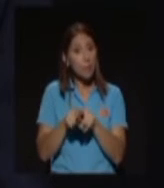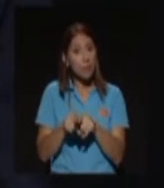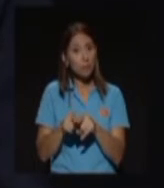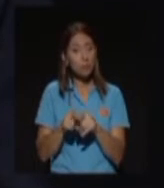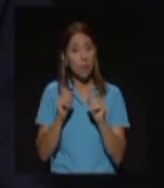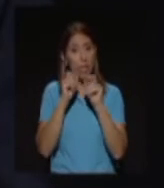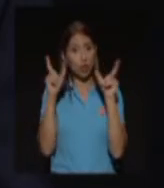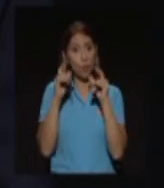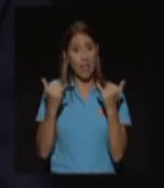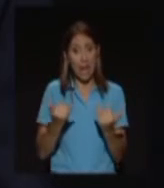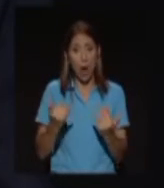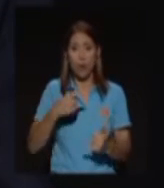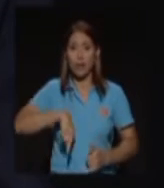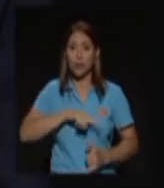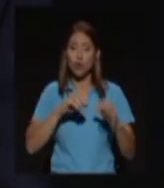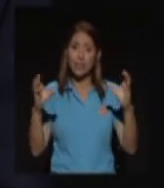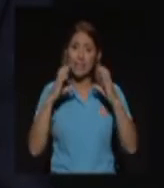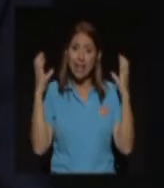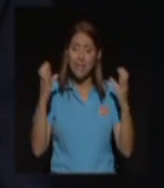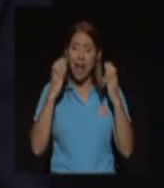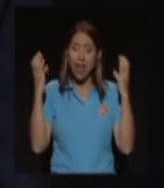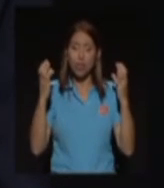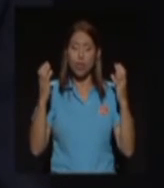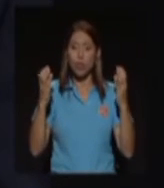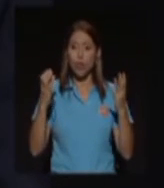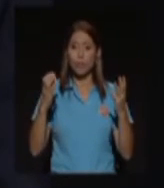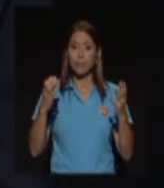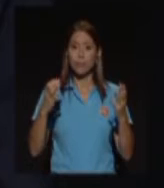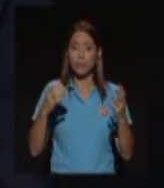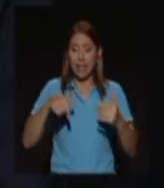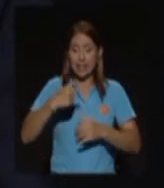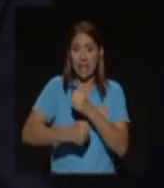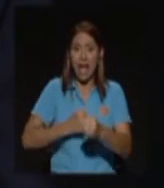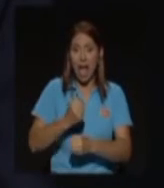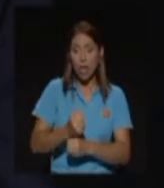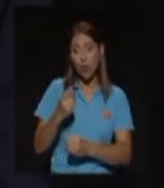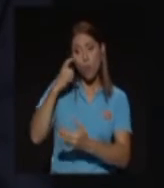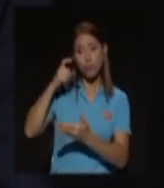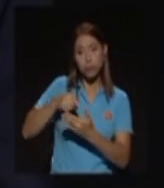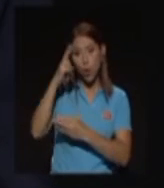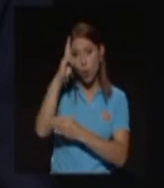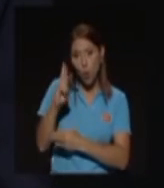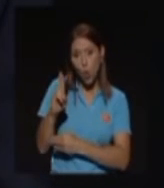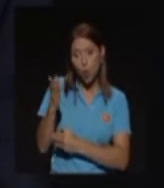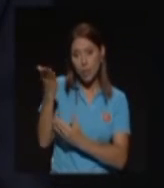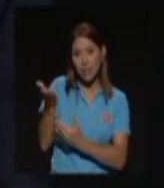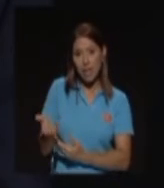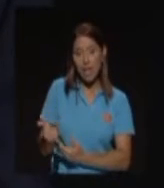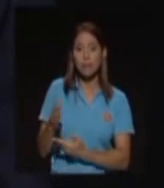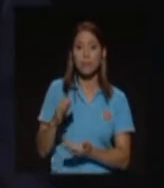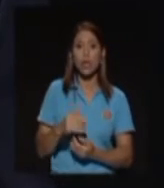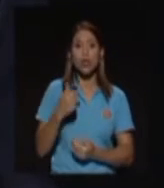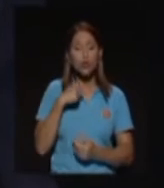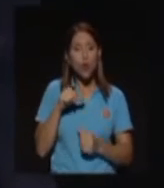estamos celebrando ese año en honor de su persona, continúo descubriendo facetas